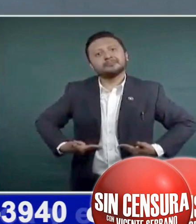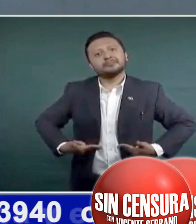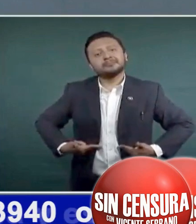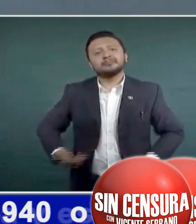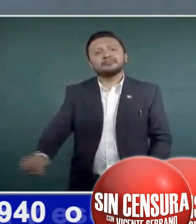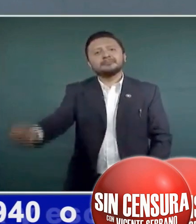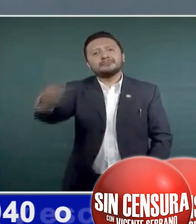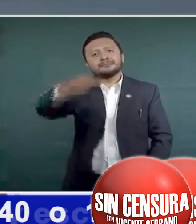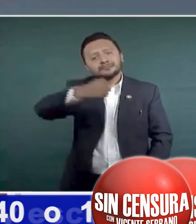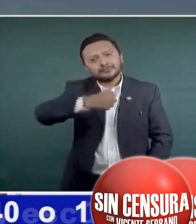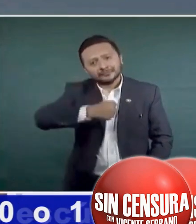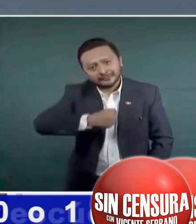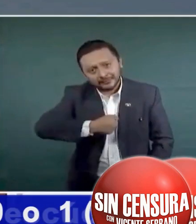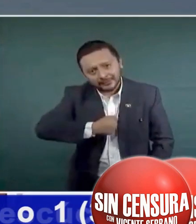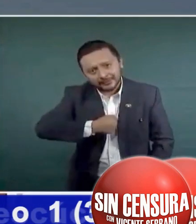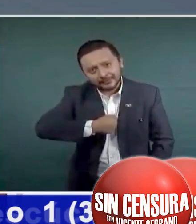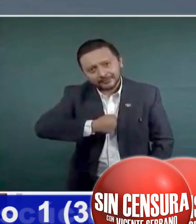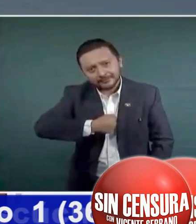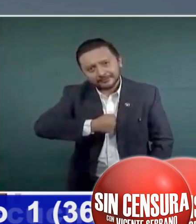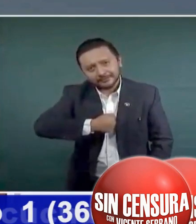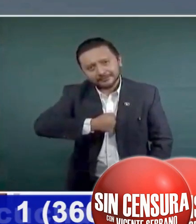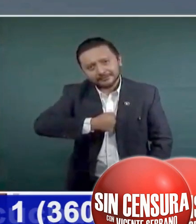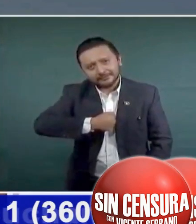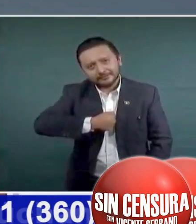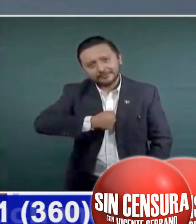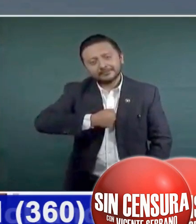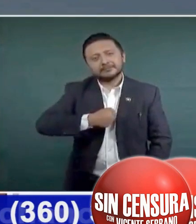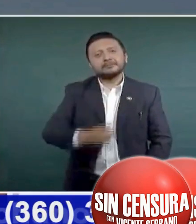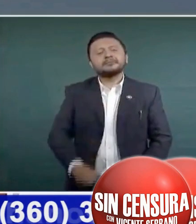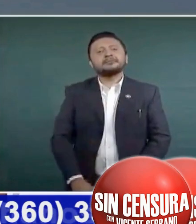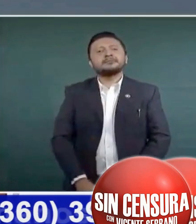Yo no voy a dejar de enviar